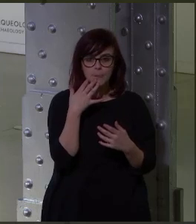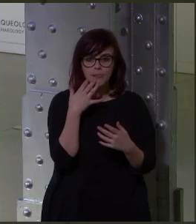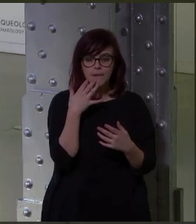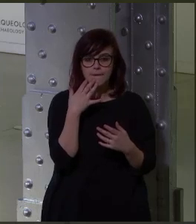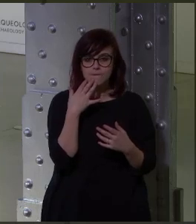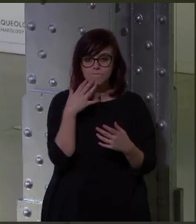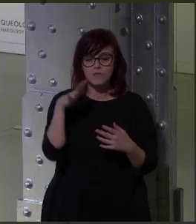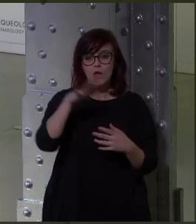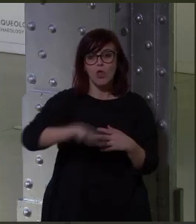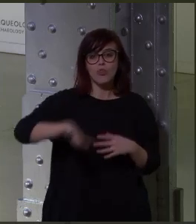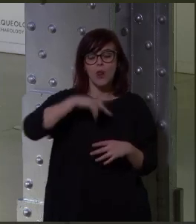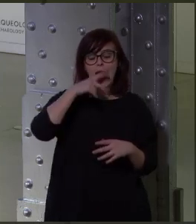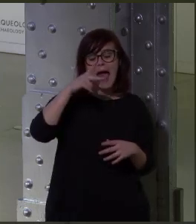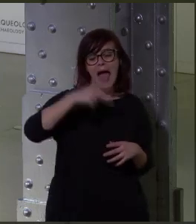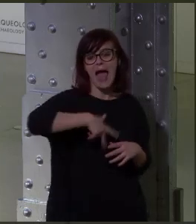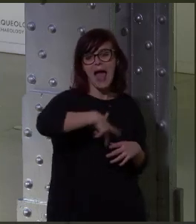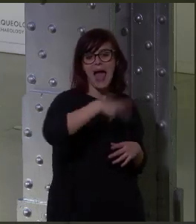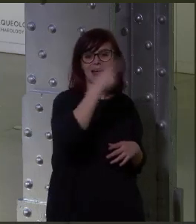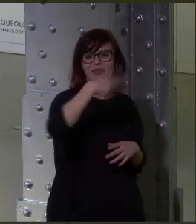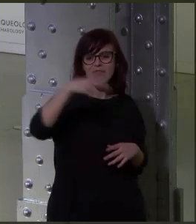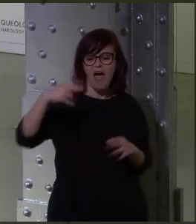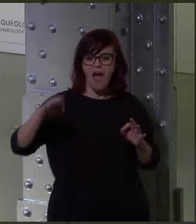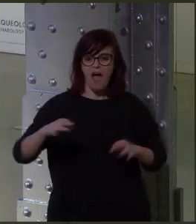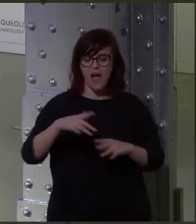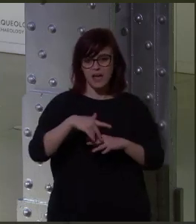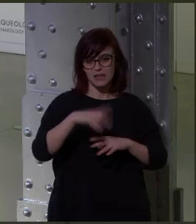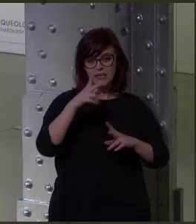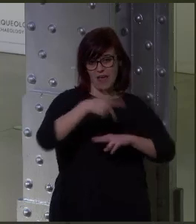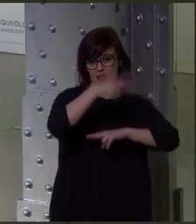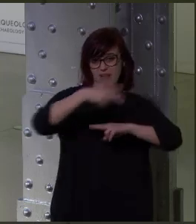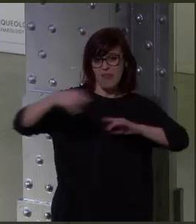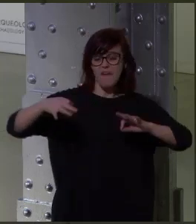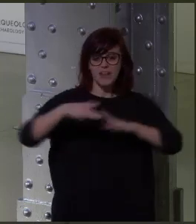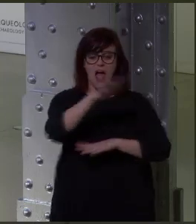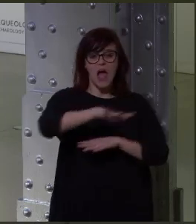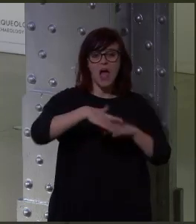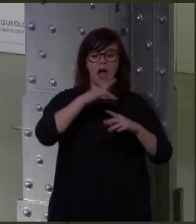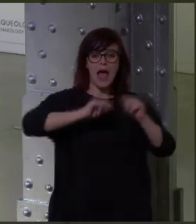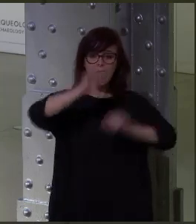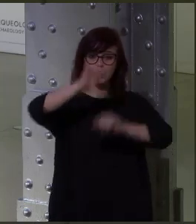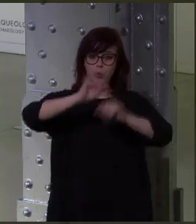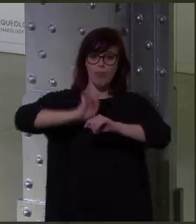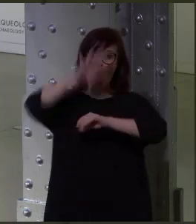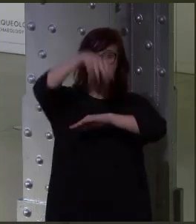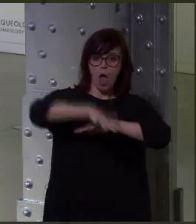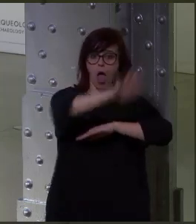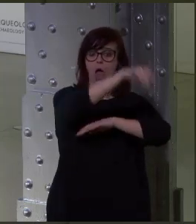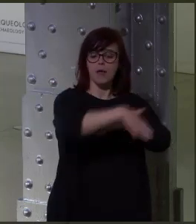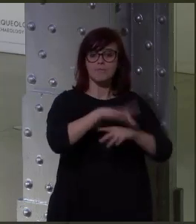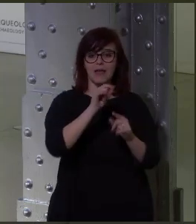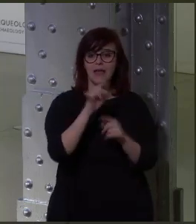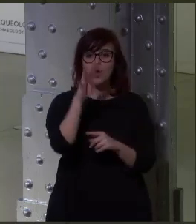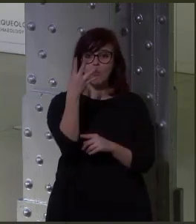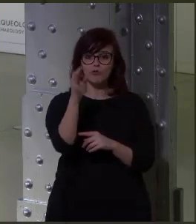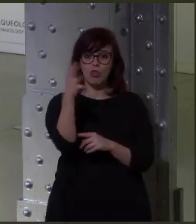en el Cantábrico, la altura media de ola ha pasado en apenas 15 años de tener una altura media